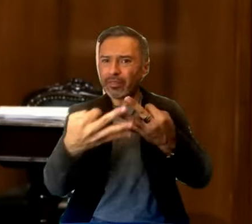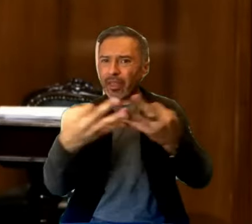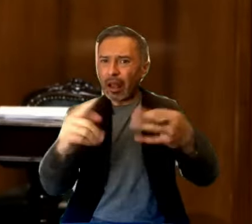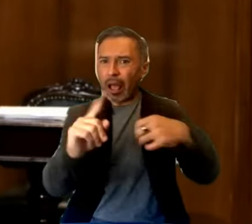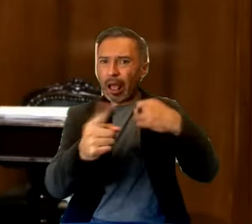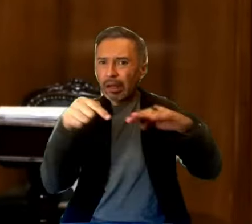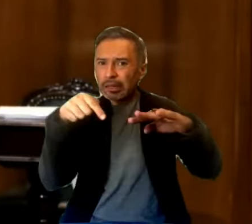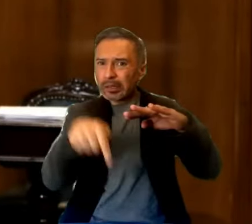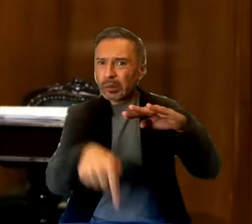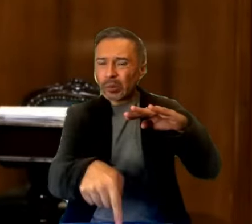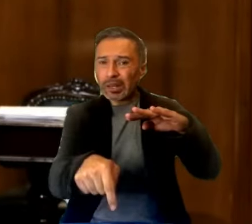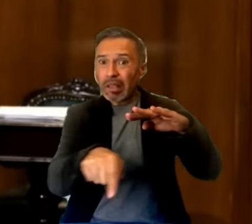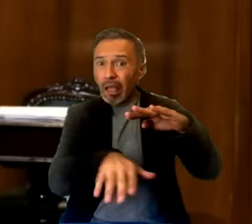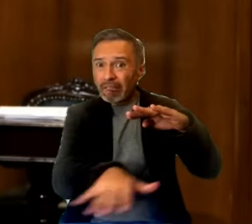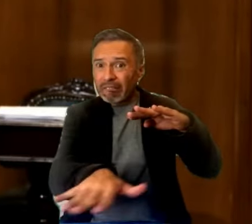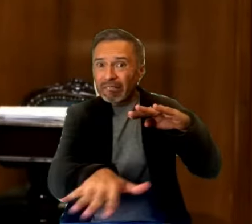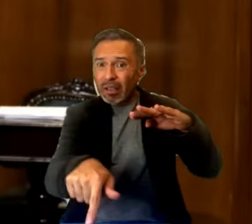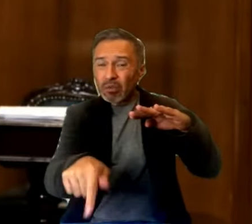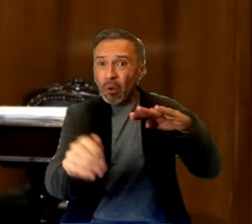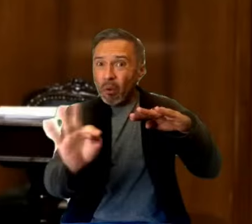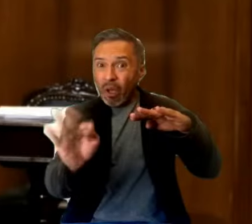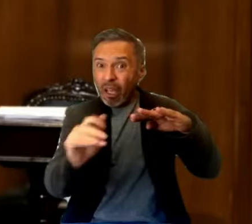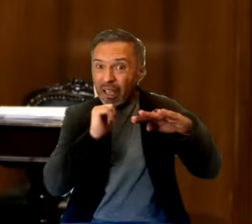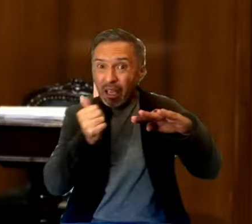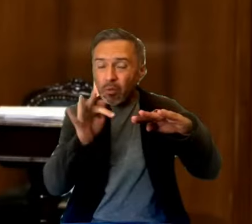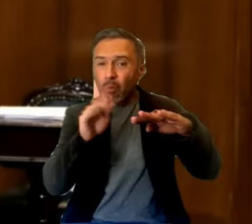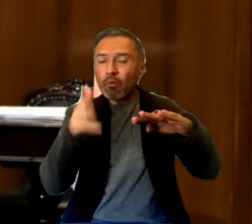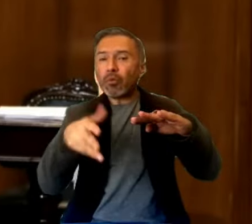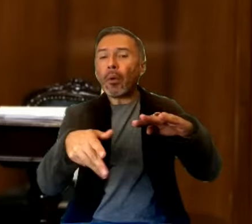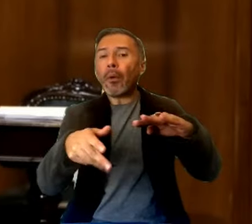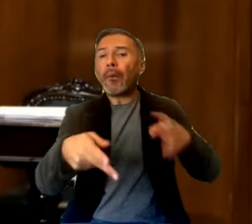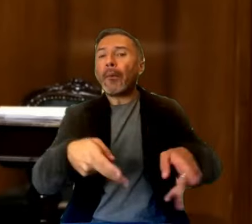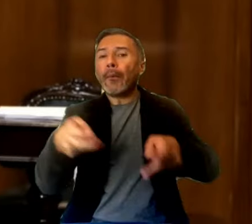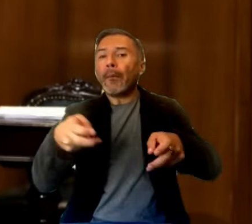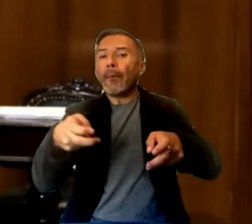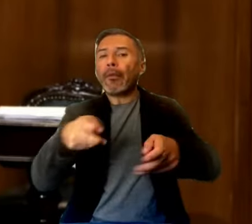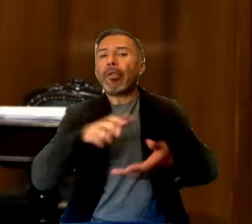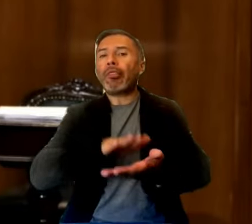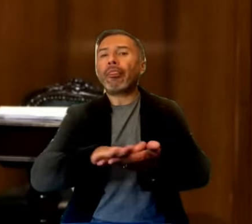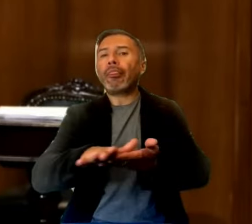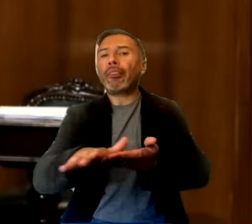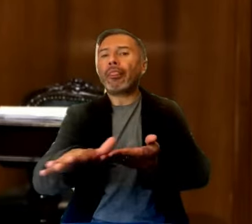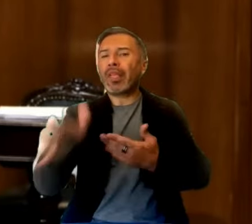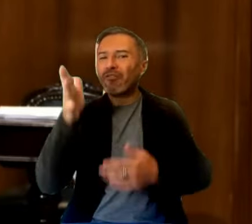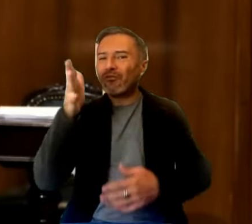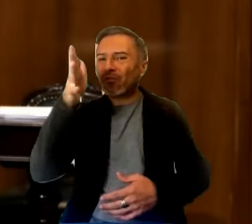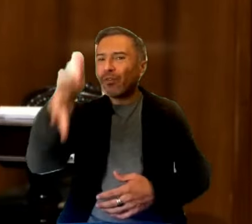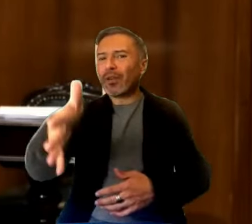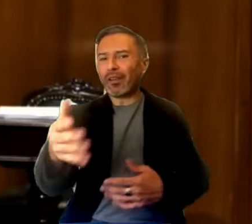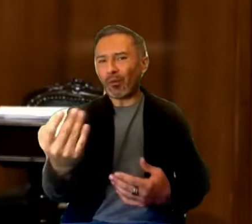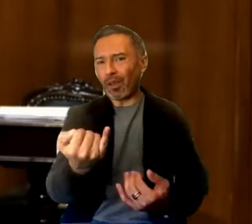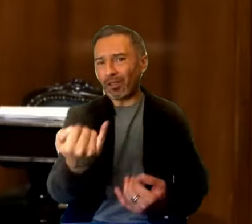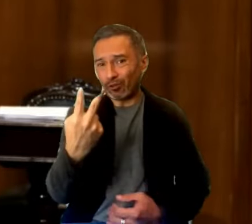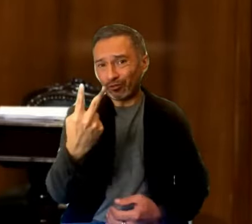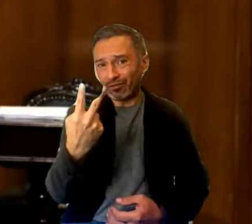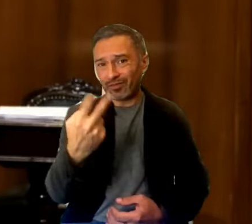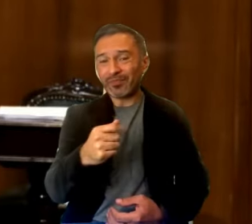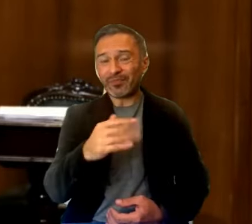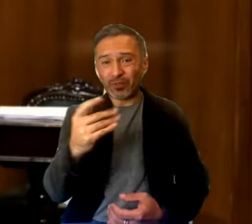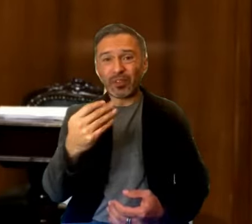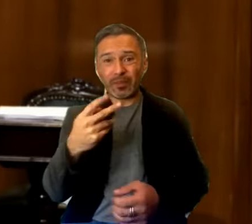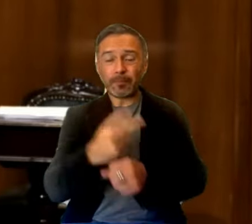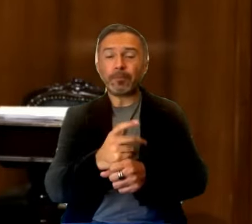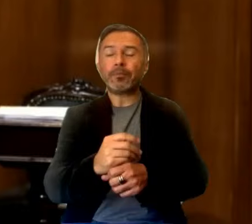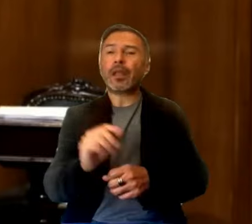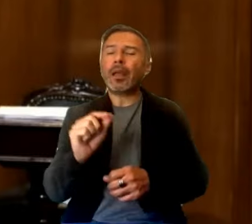agua. Hay que entrarle todos de una manera coordinada a enfrentar este tema. Como lo dije yo hace